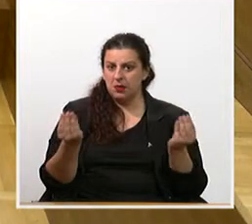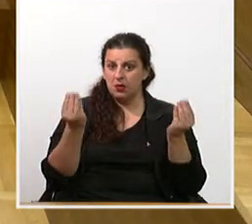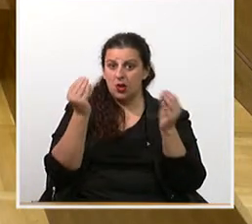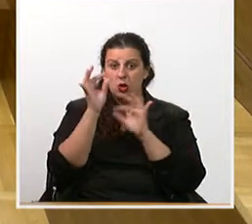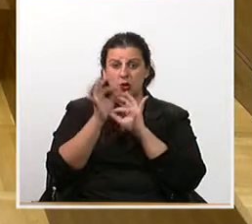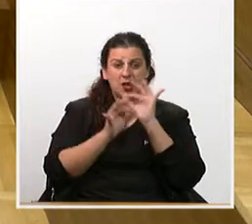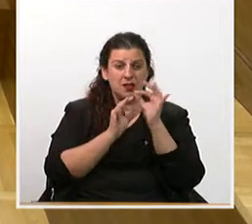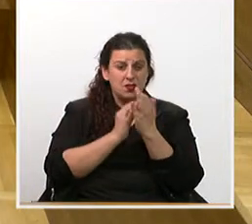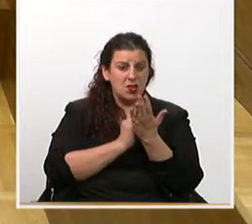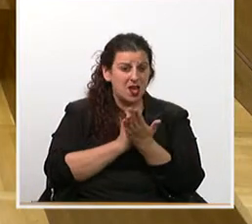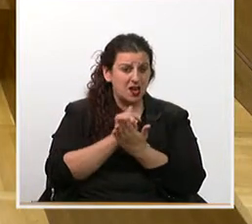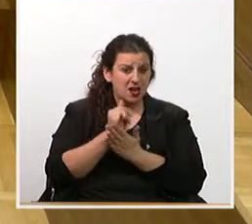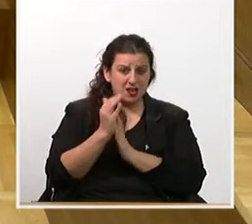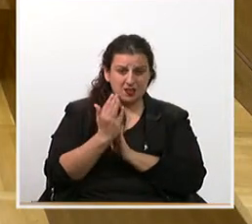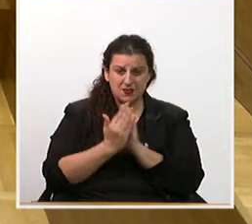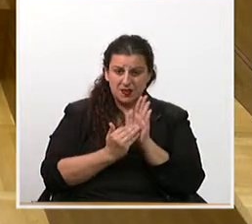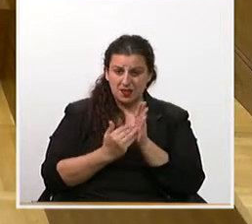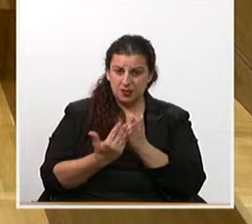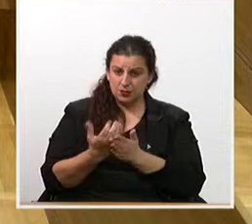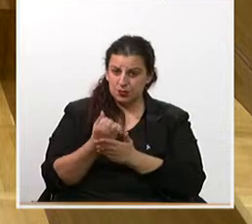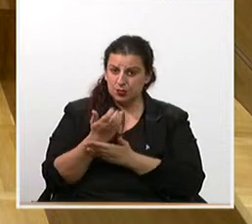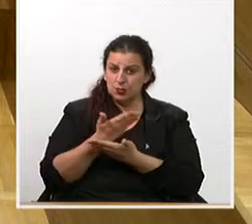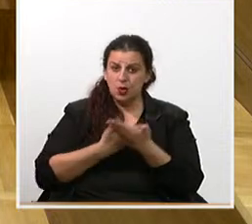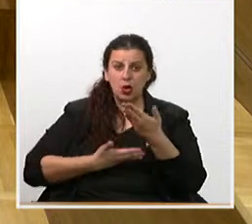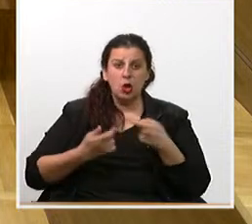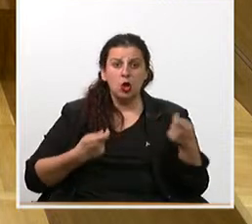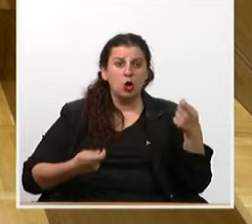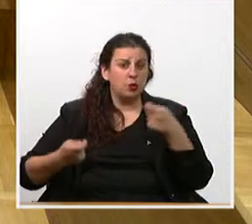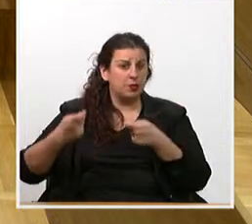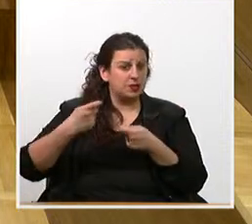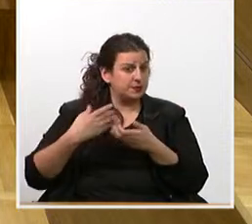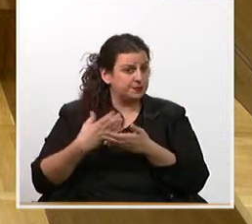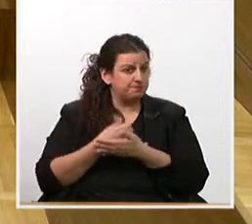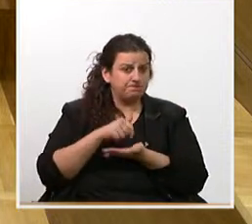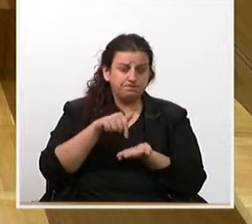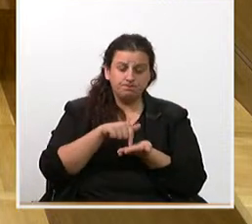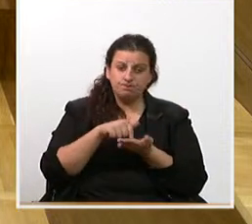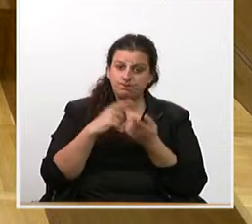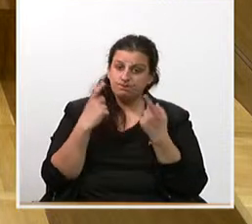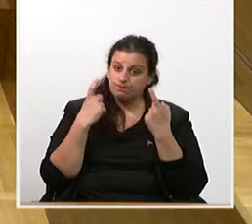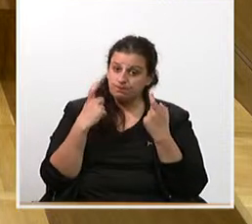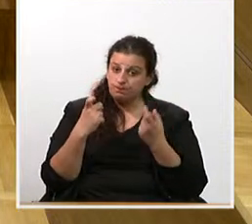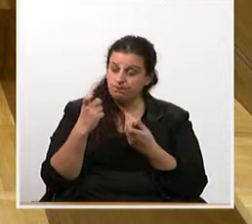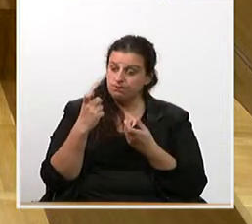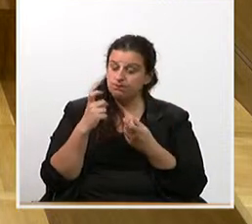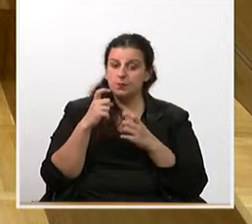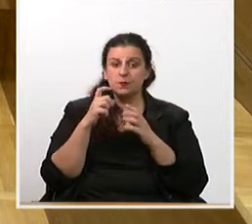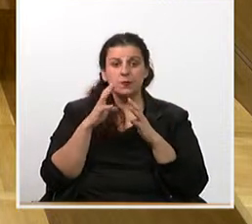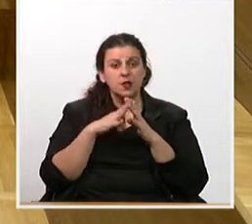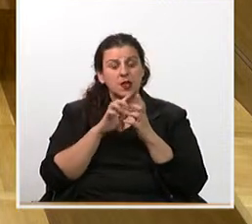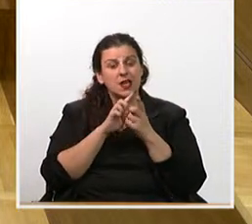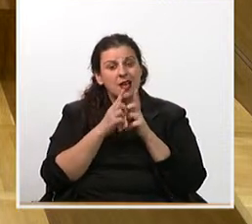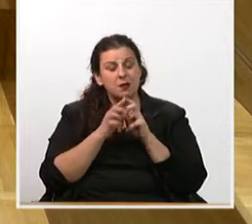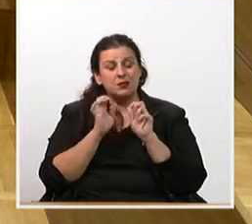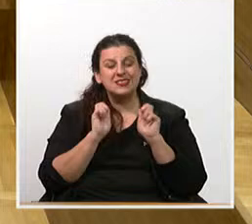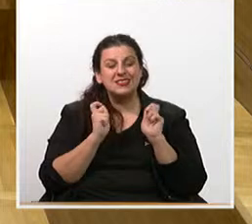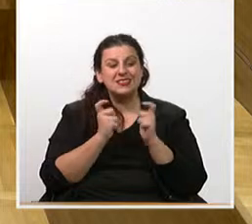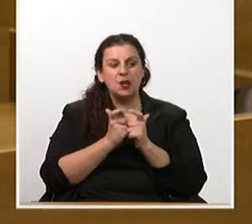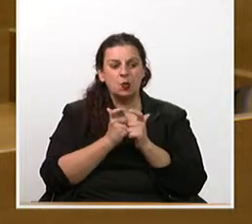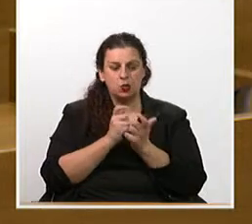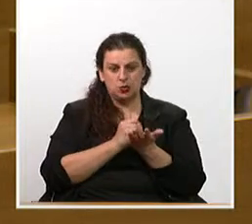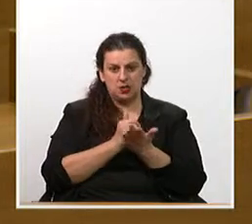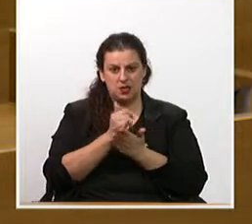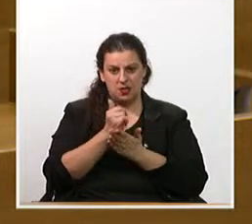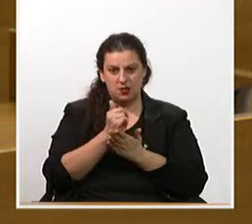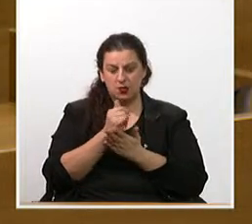agrarias valencianas y cooperativas reivindican la necesidad de que se produzcan cambios estructurales en los seguros agrarios y